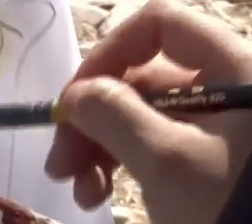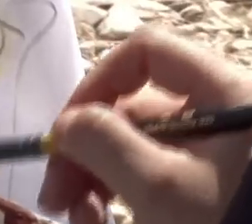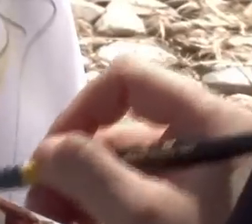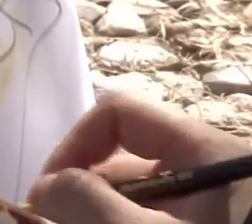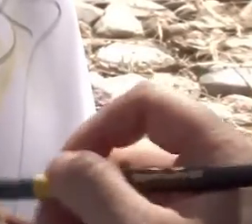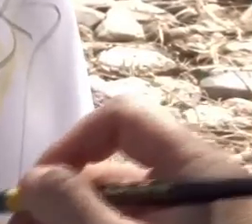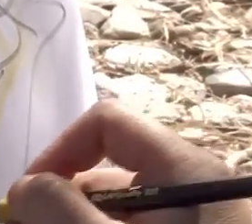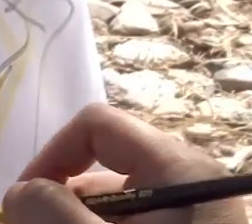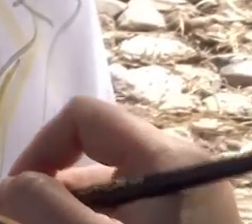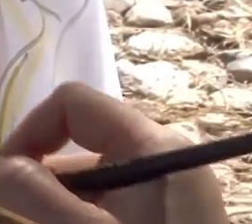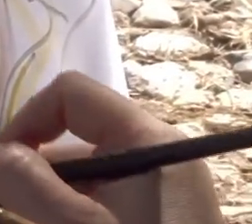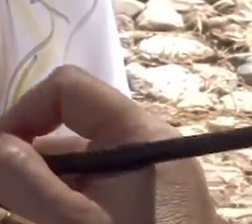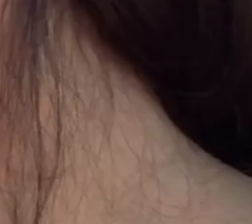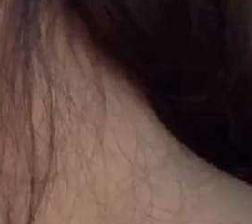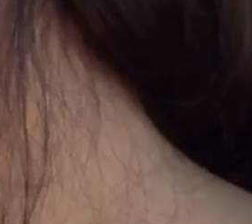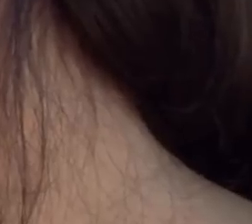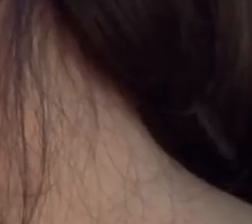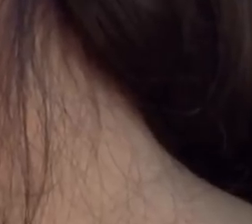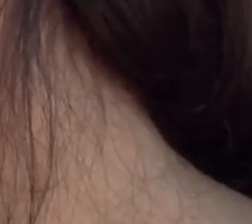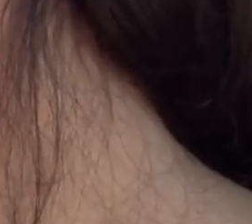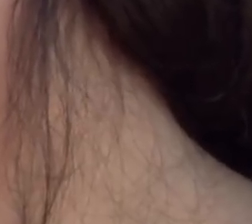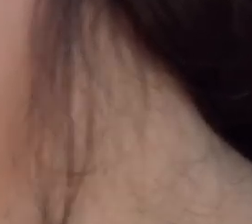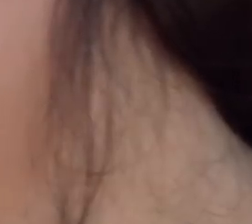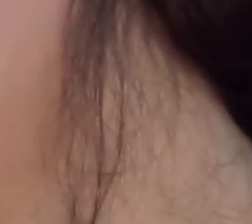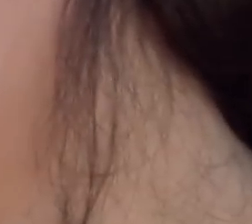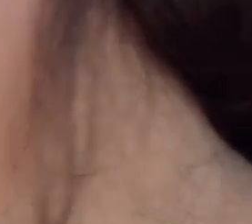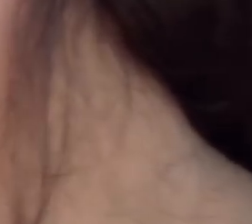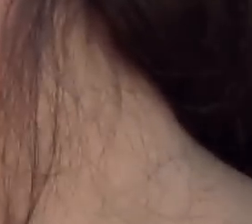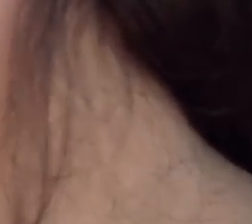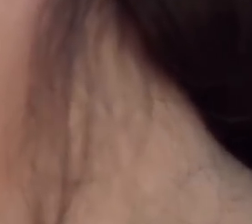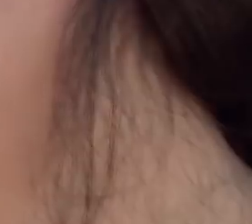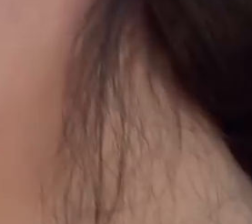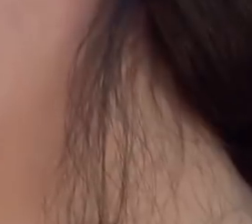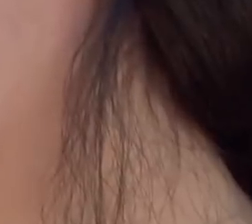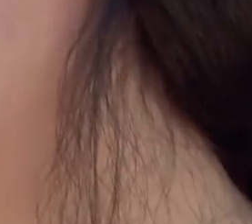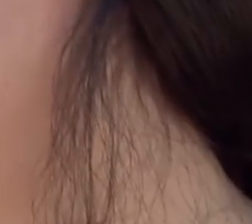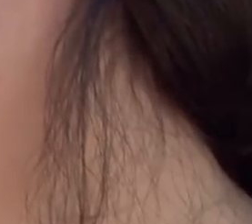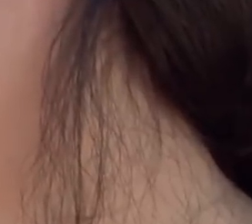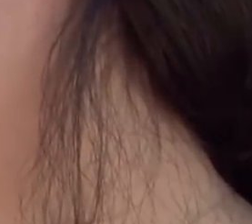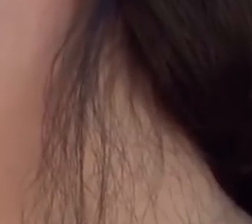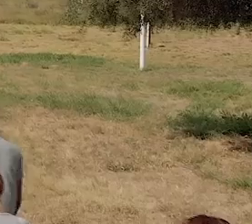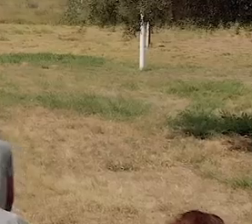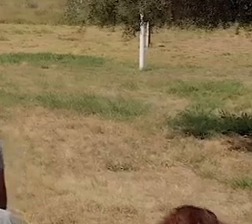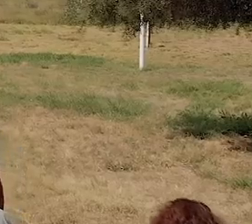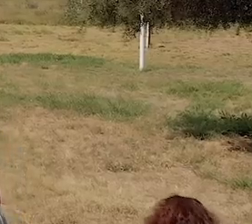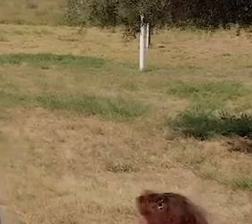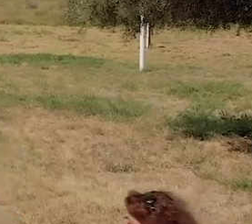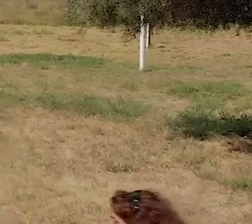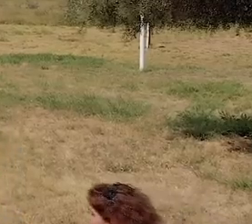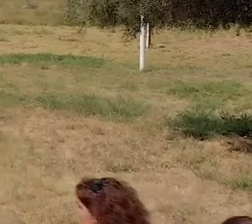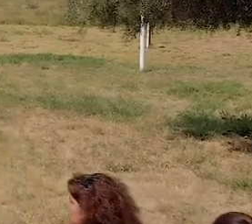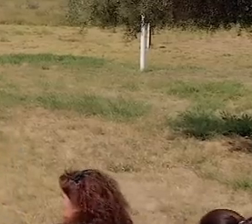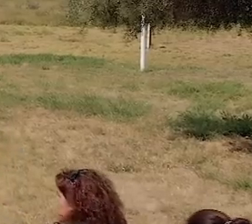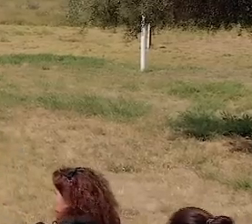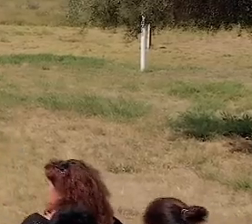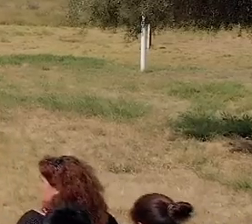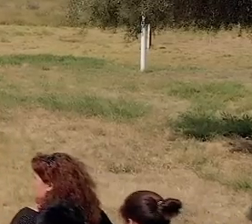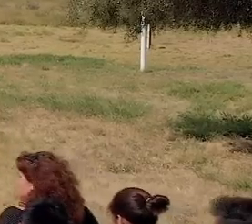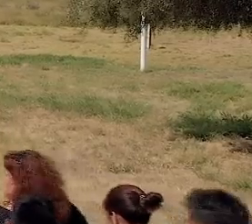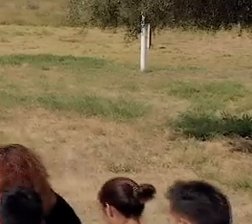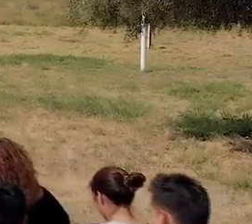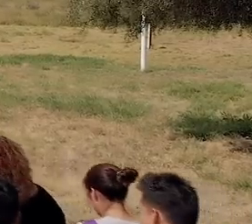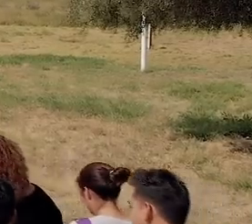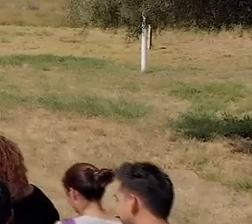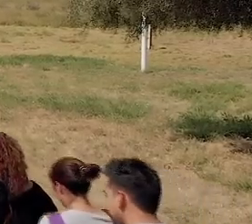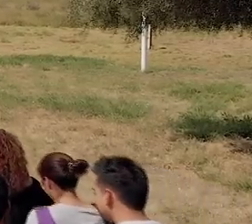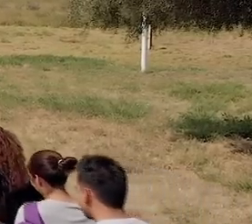sano, con tu cruz y tu paciencia diste a Cristo a